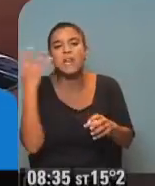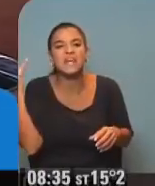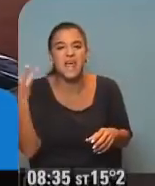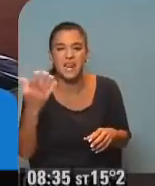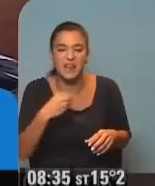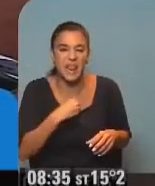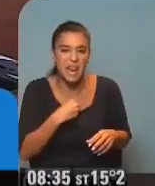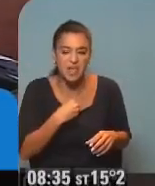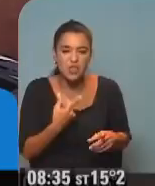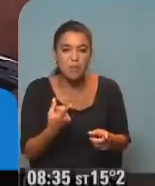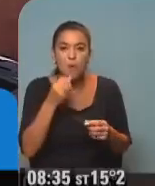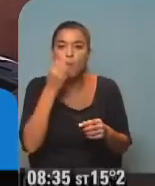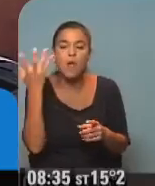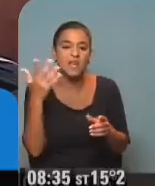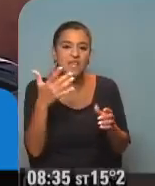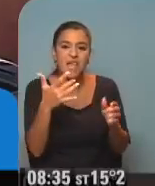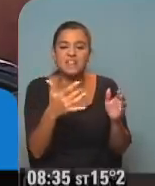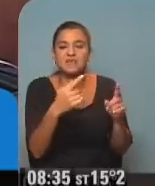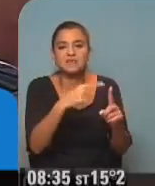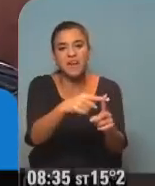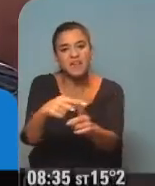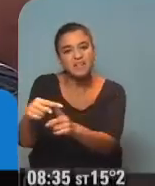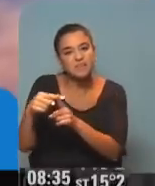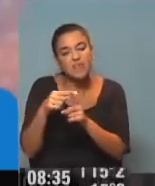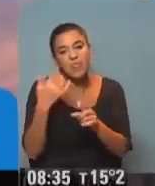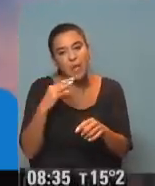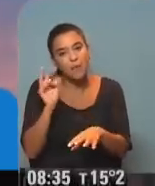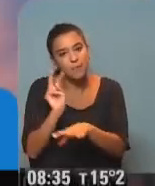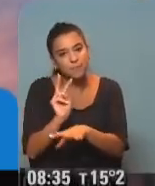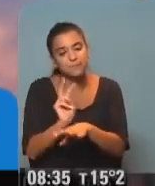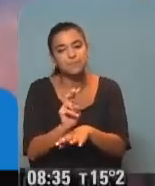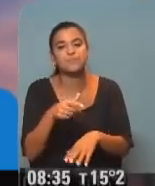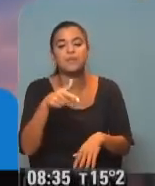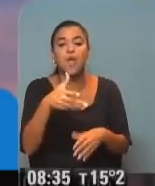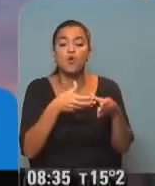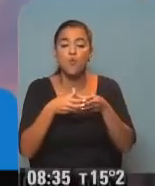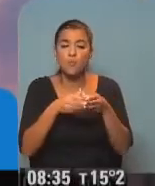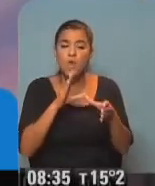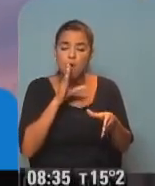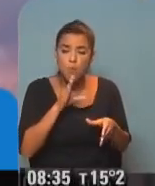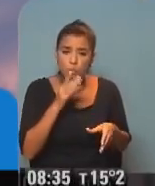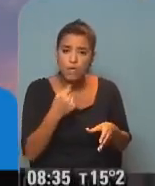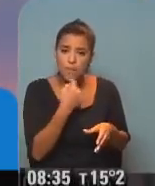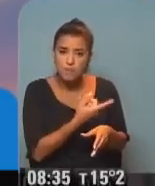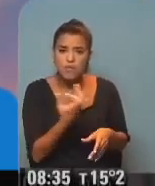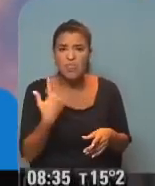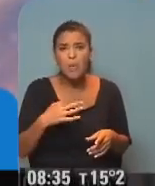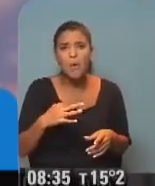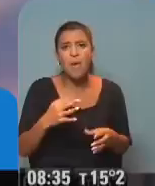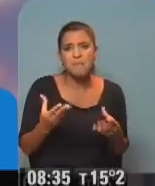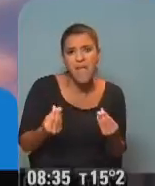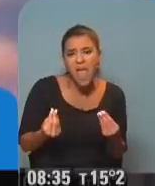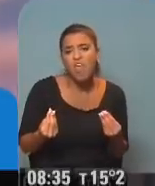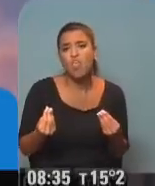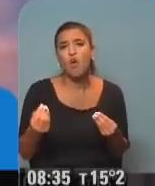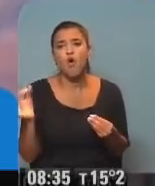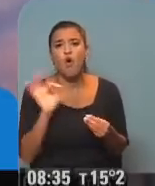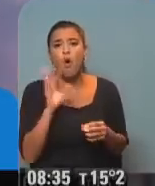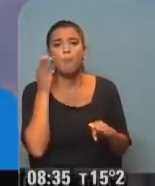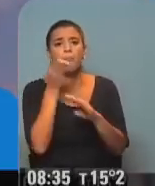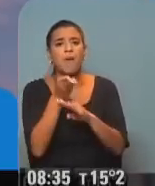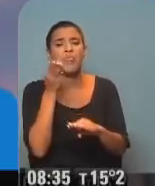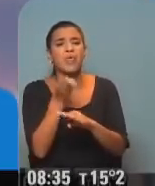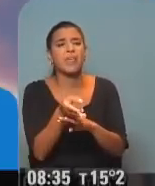eso también cualquier cementerio debe ser custodiado. Natalio, la comunidad judía tiene que estar atemorizada, tiene que